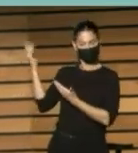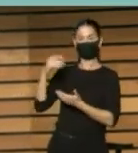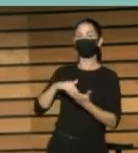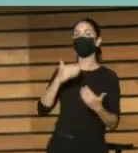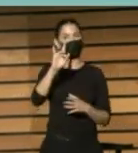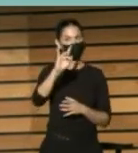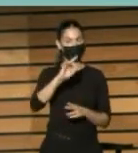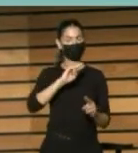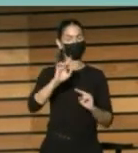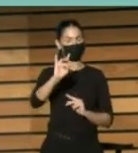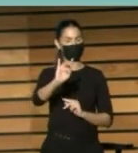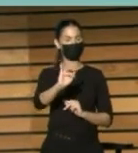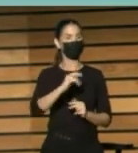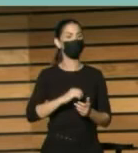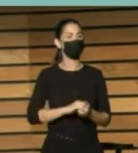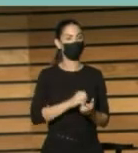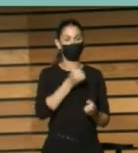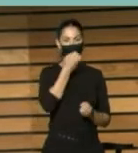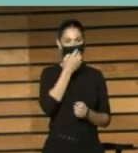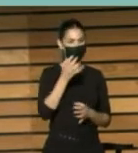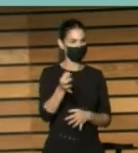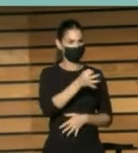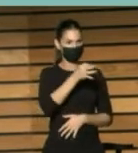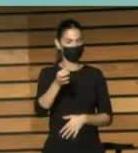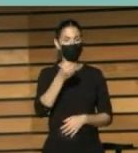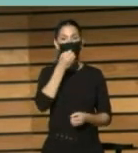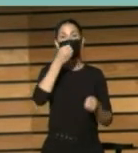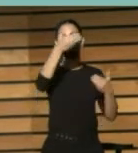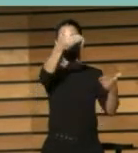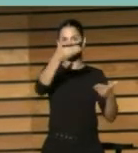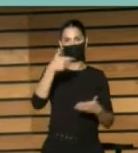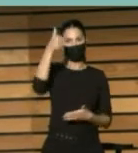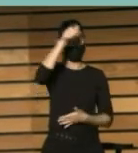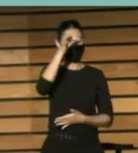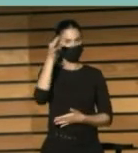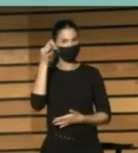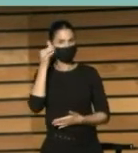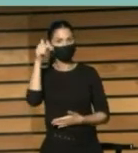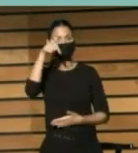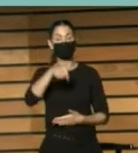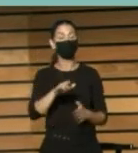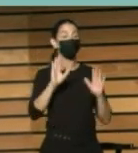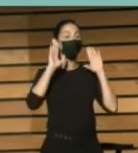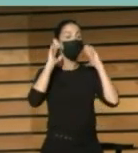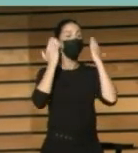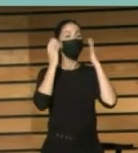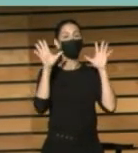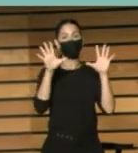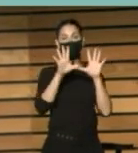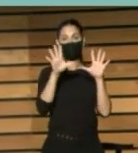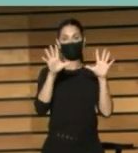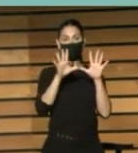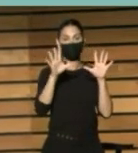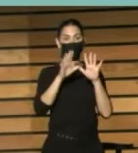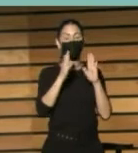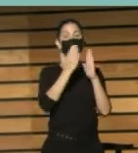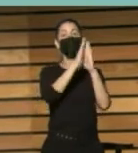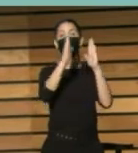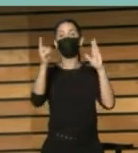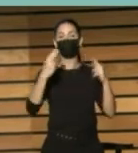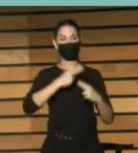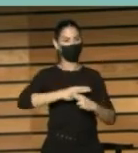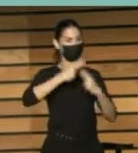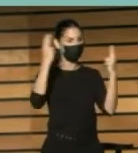Gracias. Bueno, pues bienvenidas y bienvenidos todos a este 10º Congreso de Bibliotecas